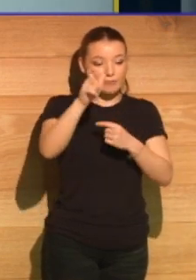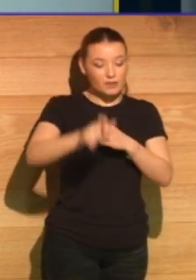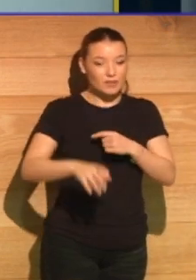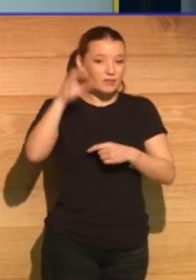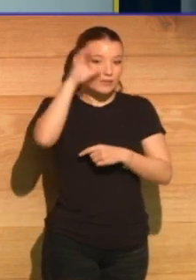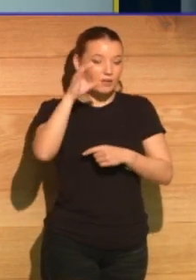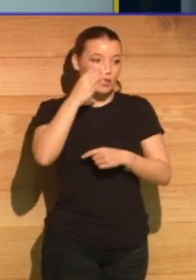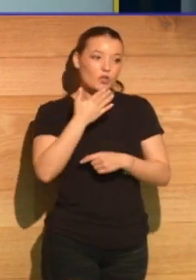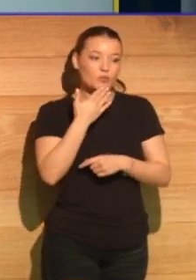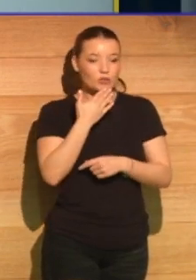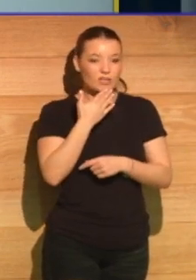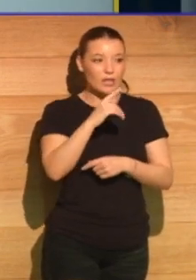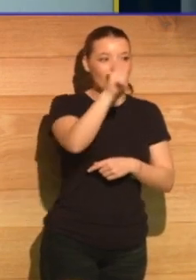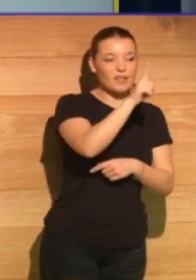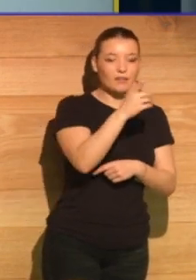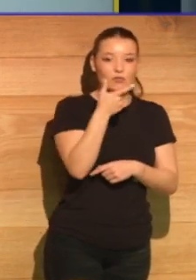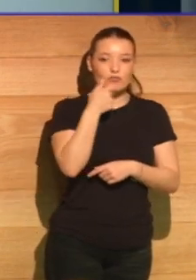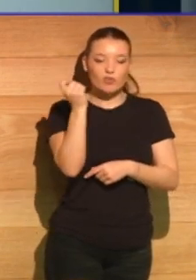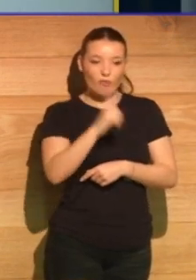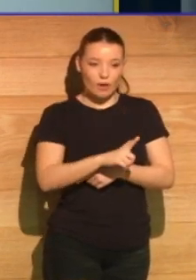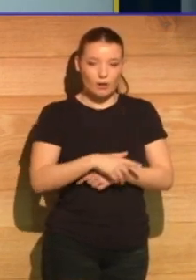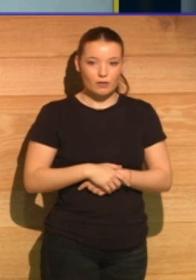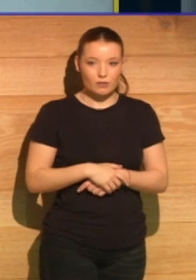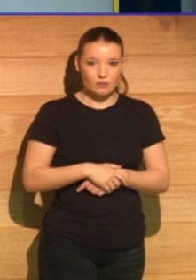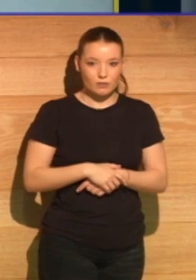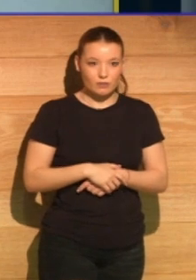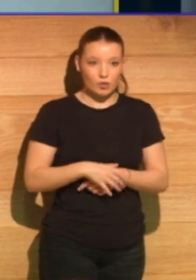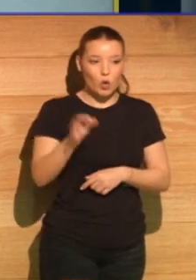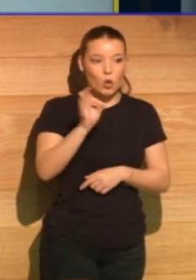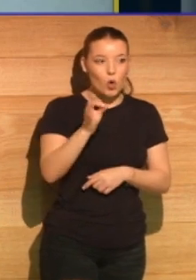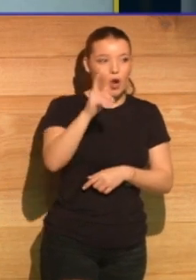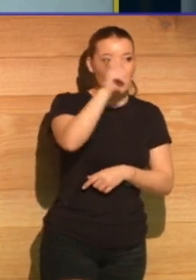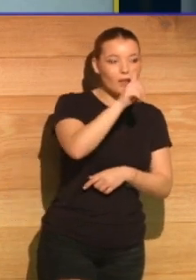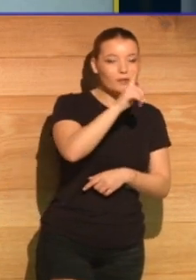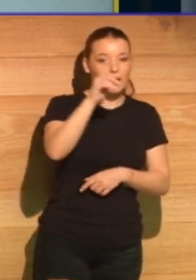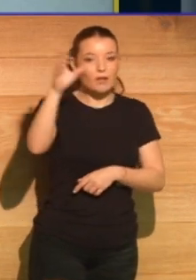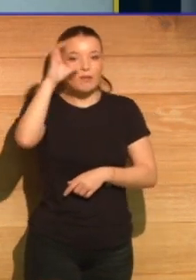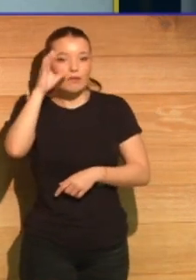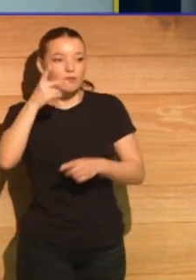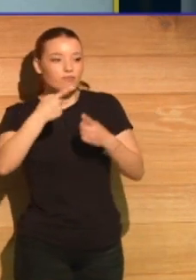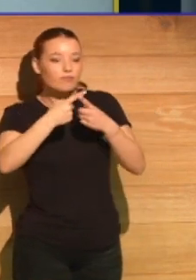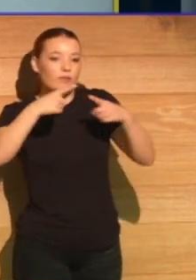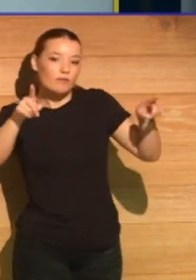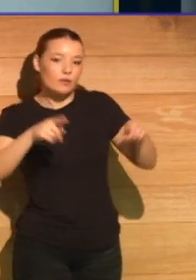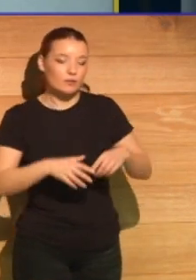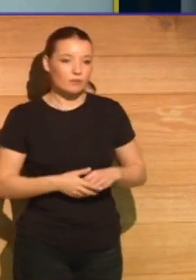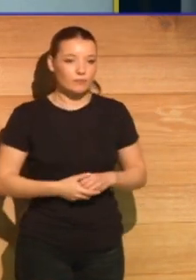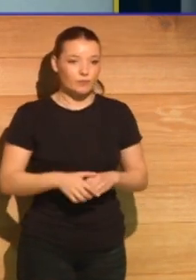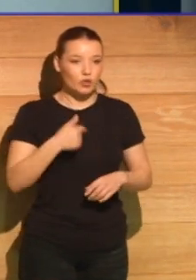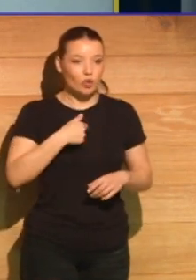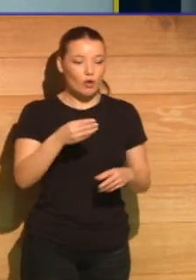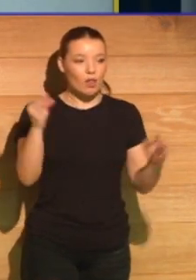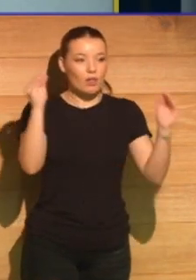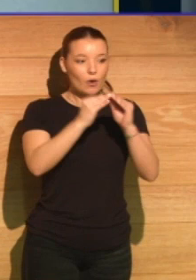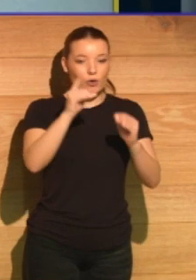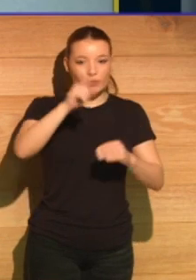no valemos para las letras o que hay una cosa de ciencias y una de letras. Estoy muy de acuerdo con lo que ha dicho Estíbaliz